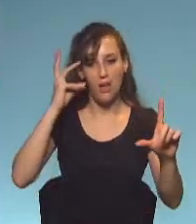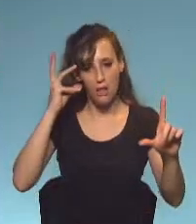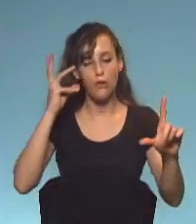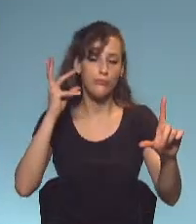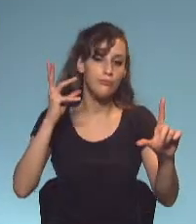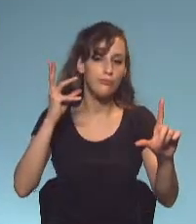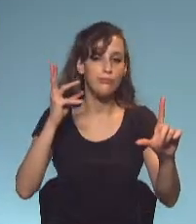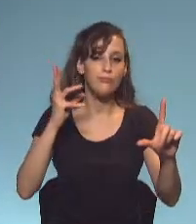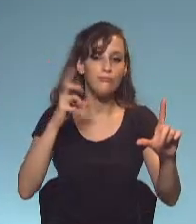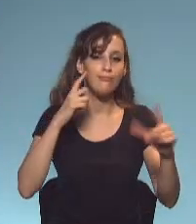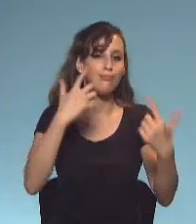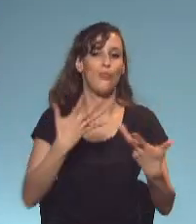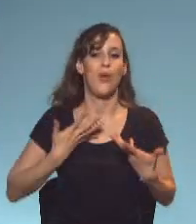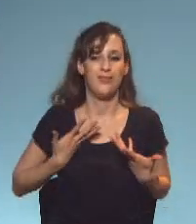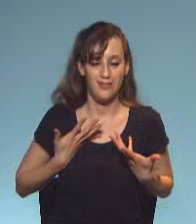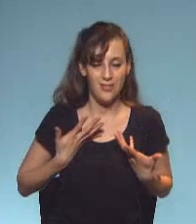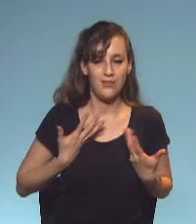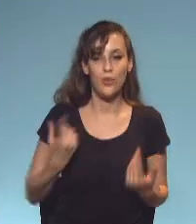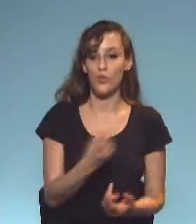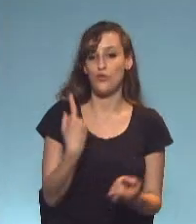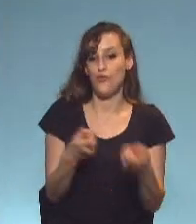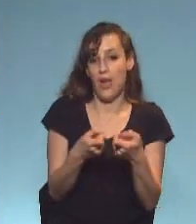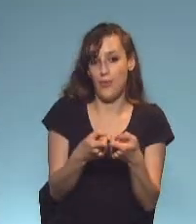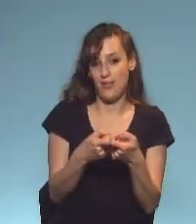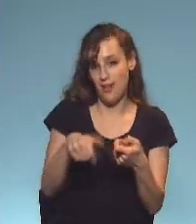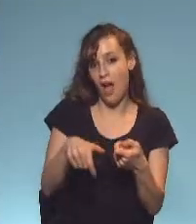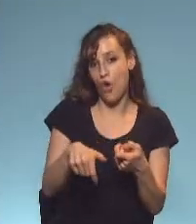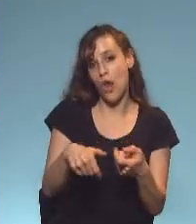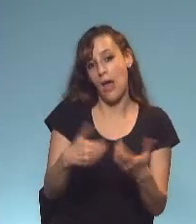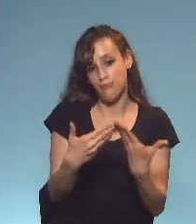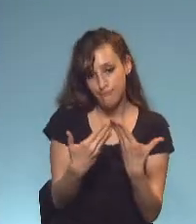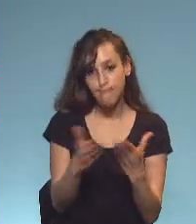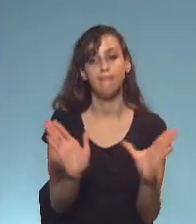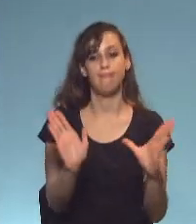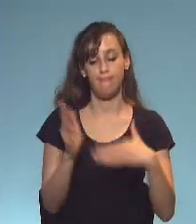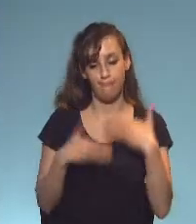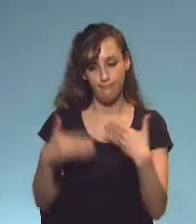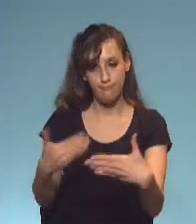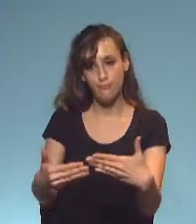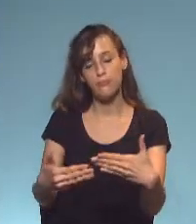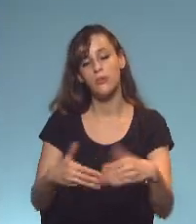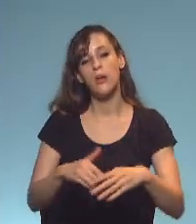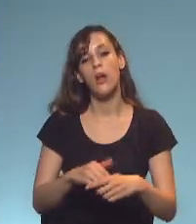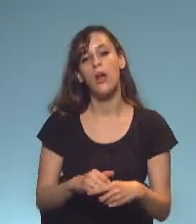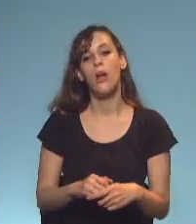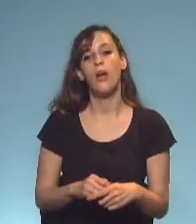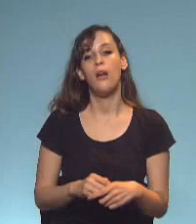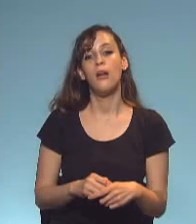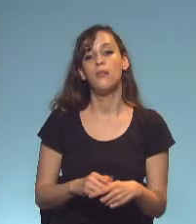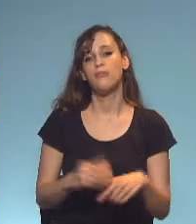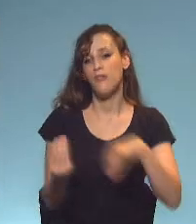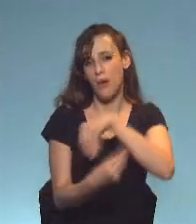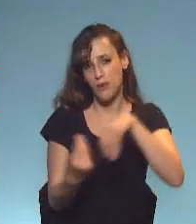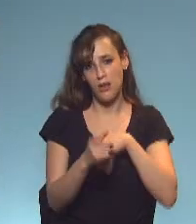que nos dan esta mano, de que somos una fábrica recuperada. Detrás de cada uno de nosotros hay una familia.